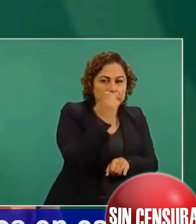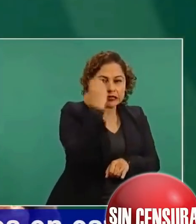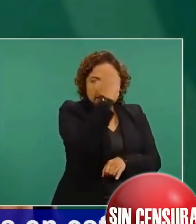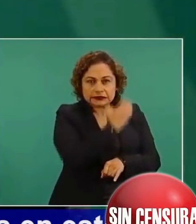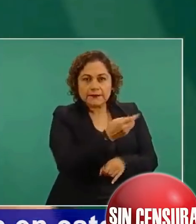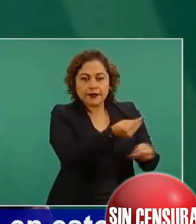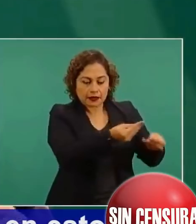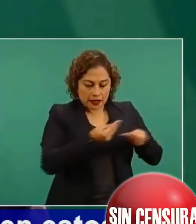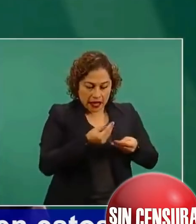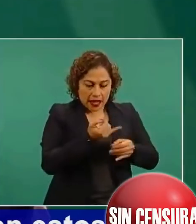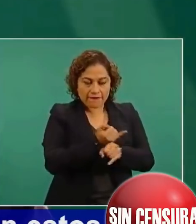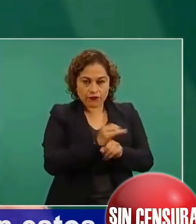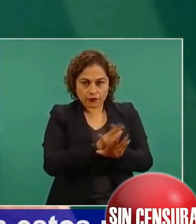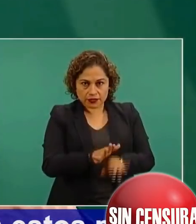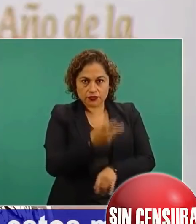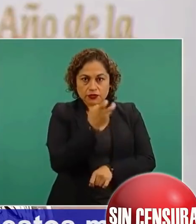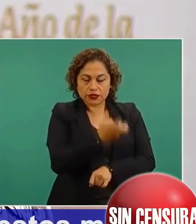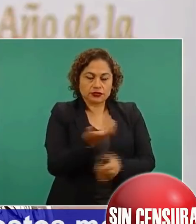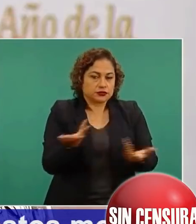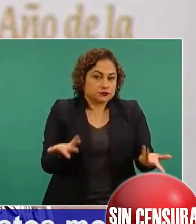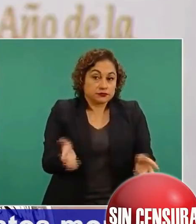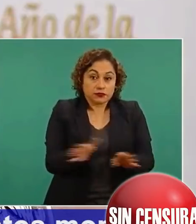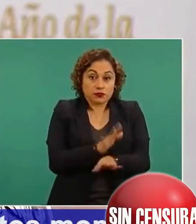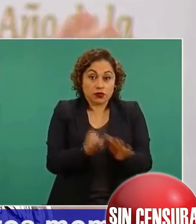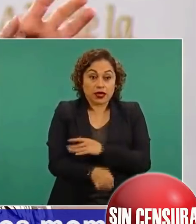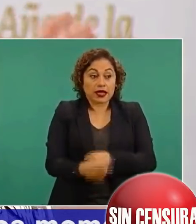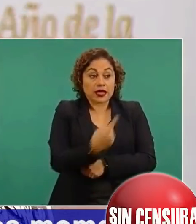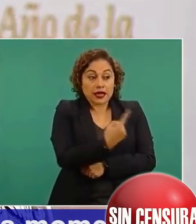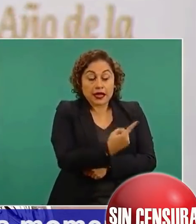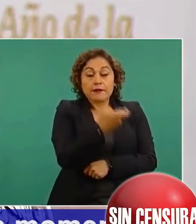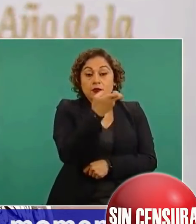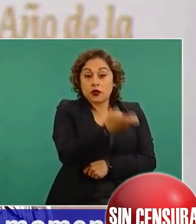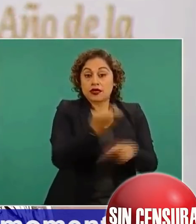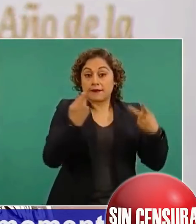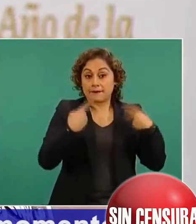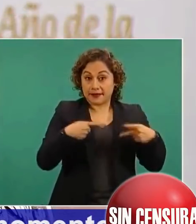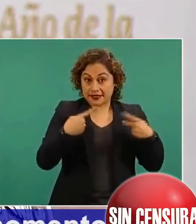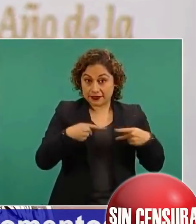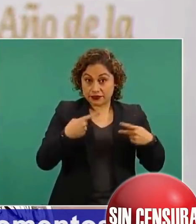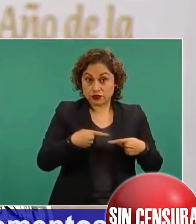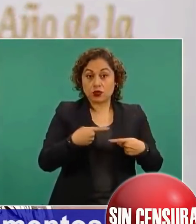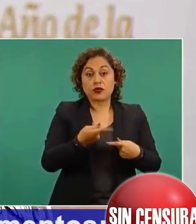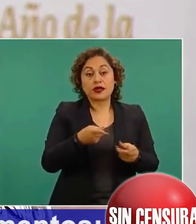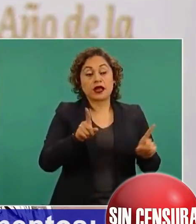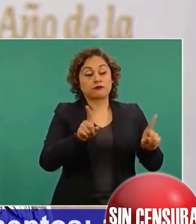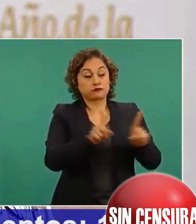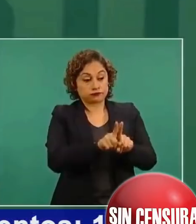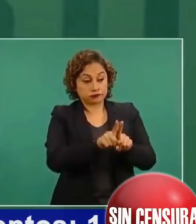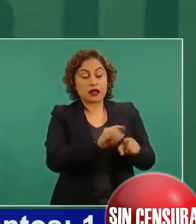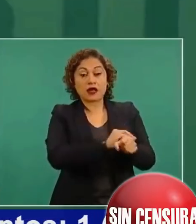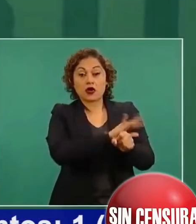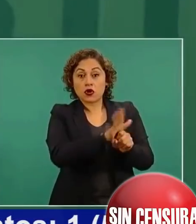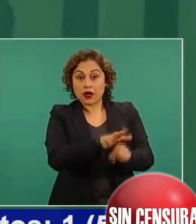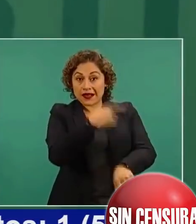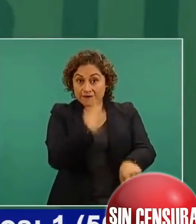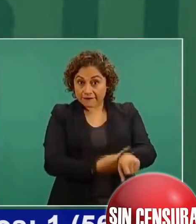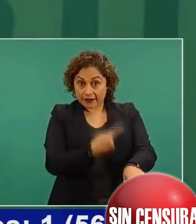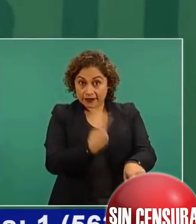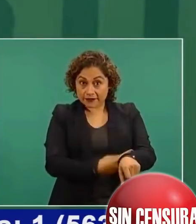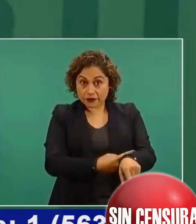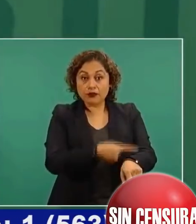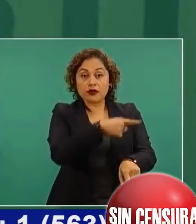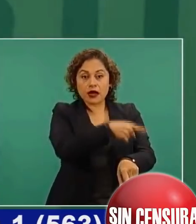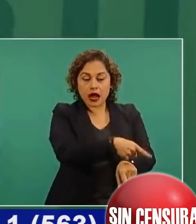Esto quiere decir una persona que vive con alguien a quien se ha diagnosticado COVID por laboratorio, se le considera que